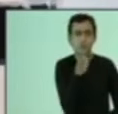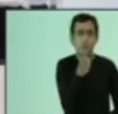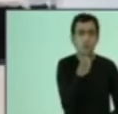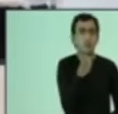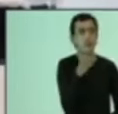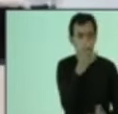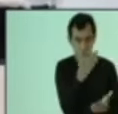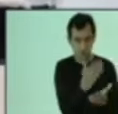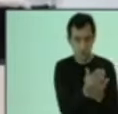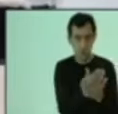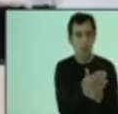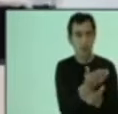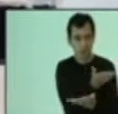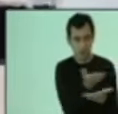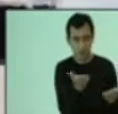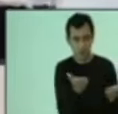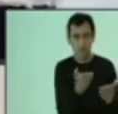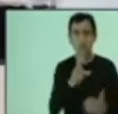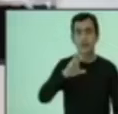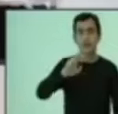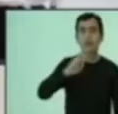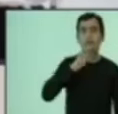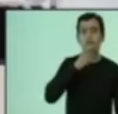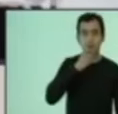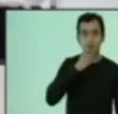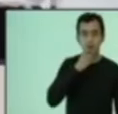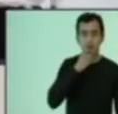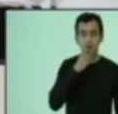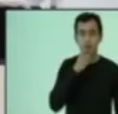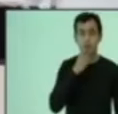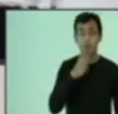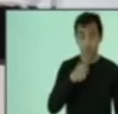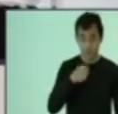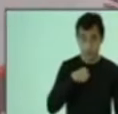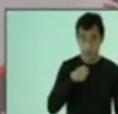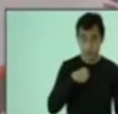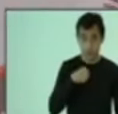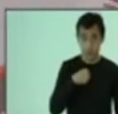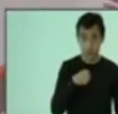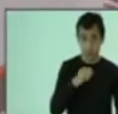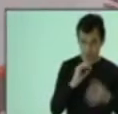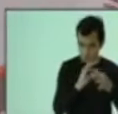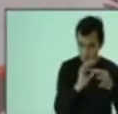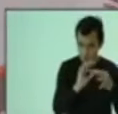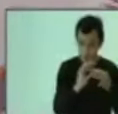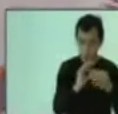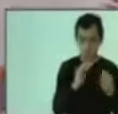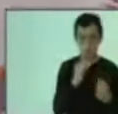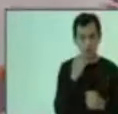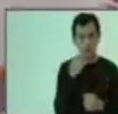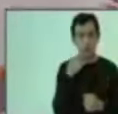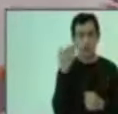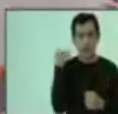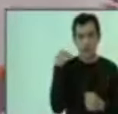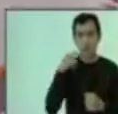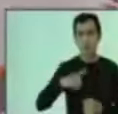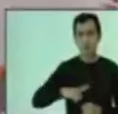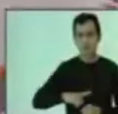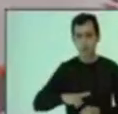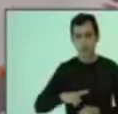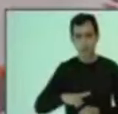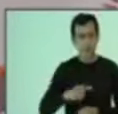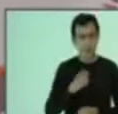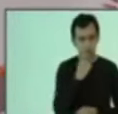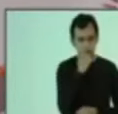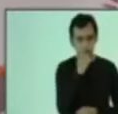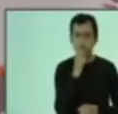más. Adelante, candidata, cuenta con 30 segundos. Aclaro que en su momento, cuando estuvimos en la administración